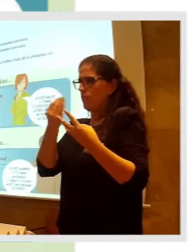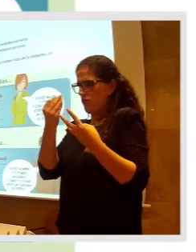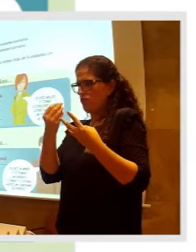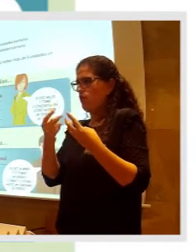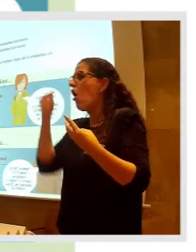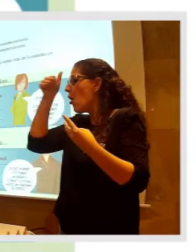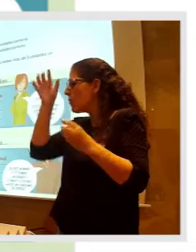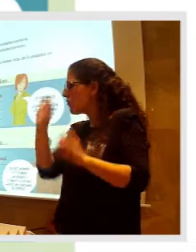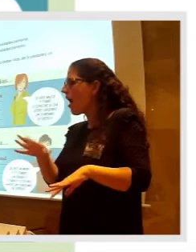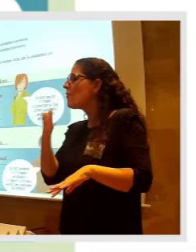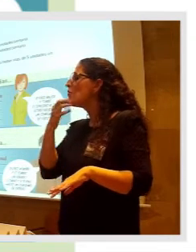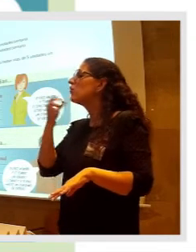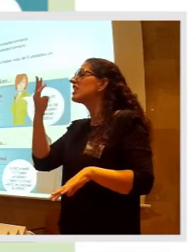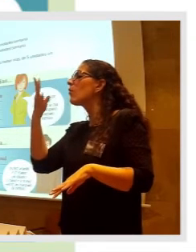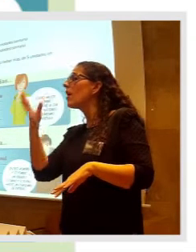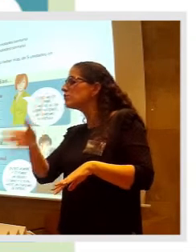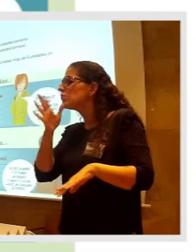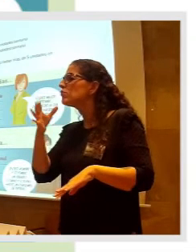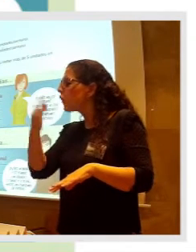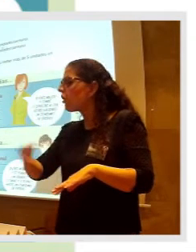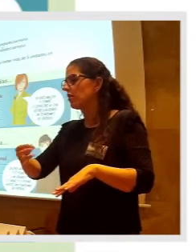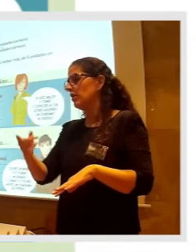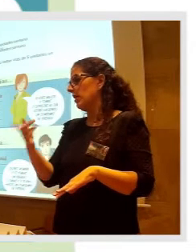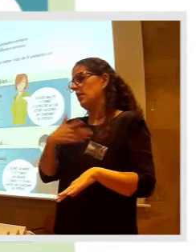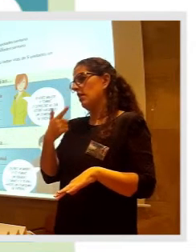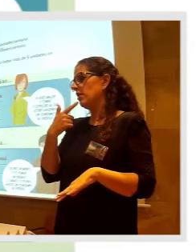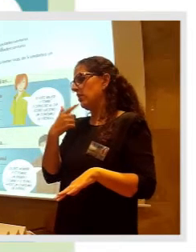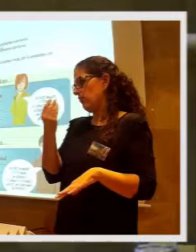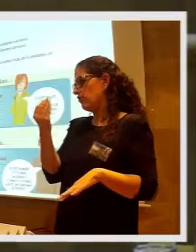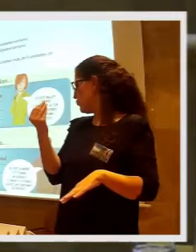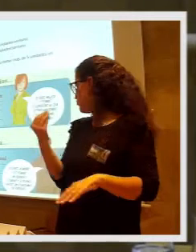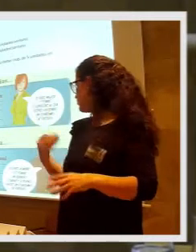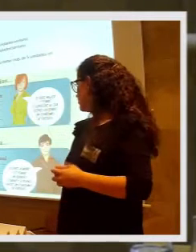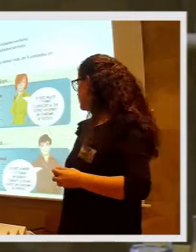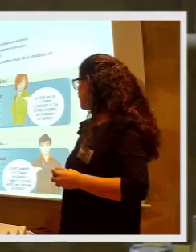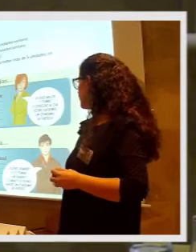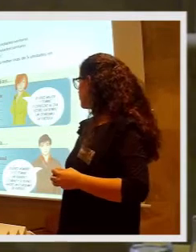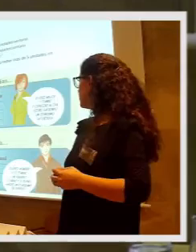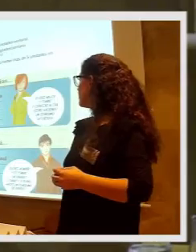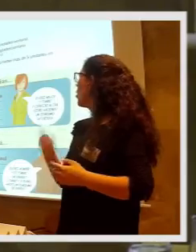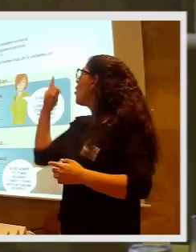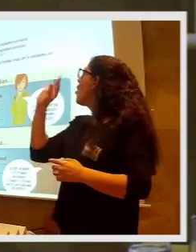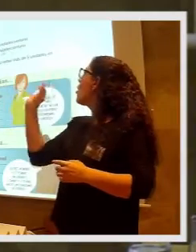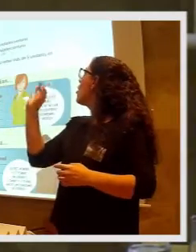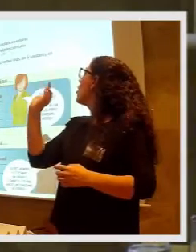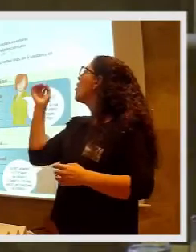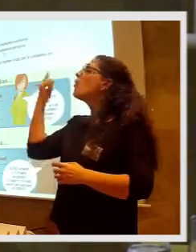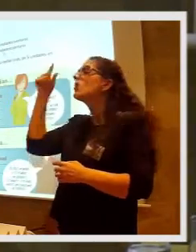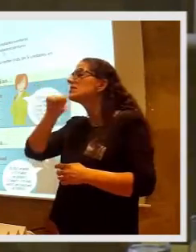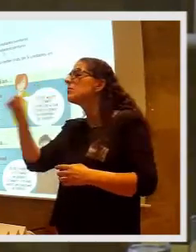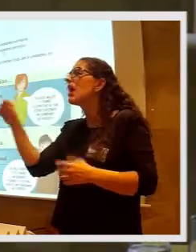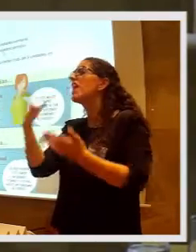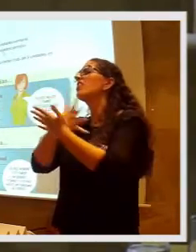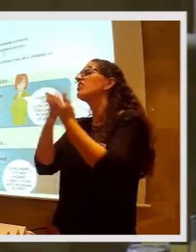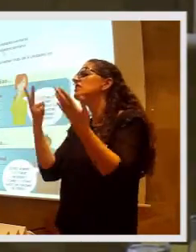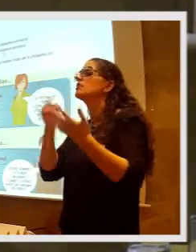mismo traducido si lo hiciéramos de forma ocasional en semanal a 28 unidades a la semana o 17 en la mujer. Eso sería ya un